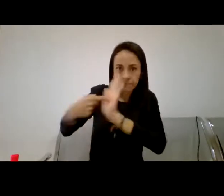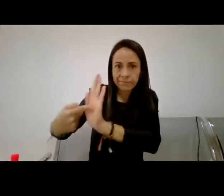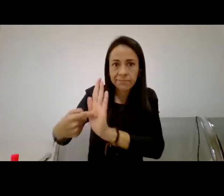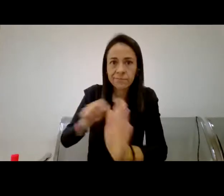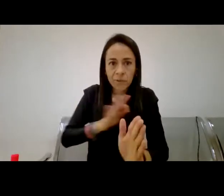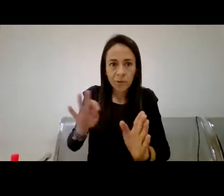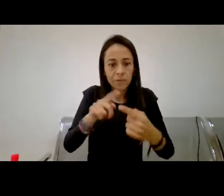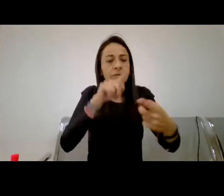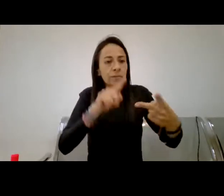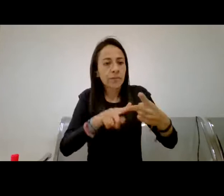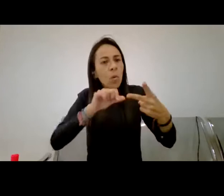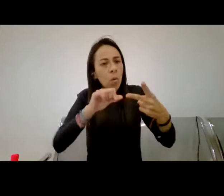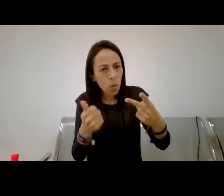creadas